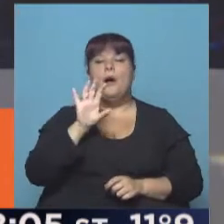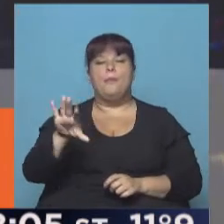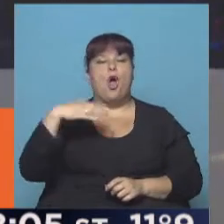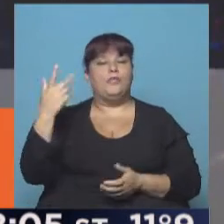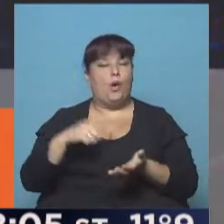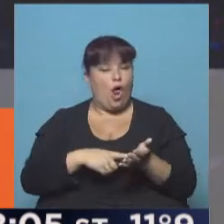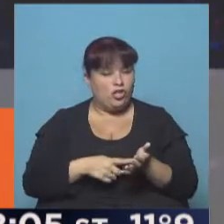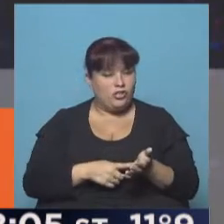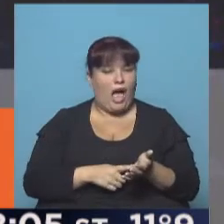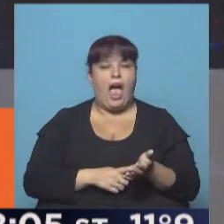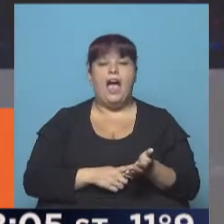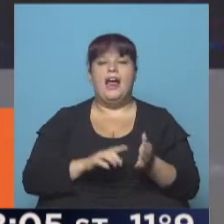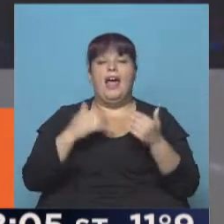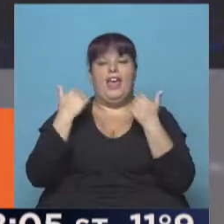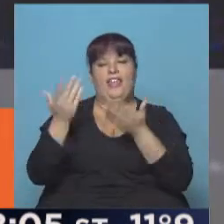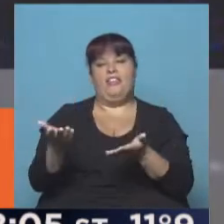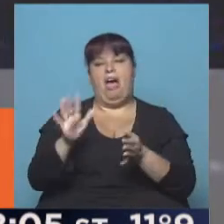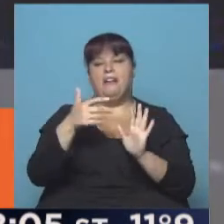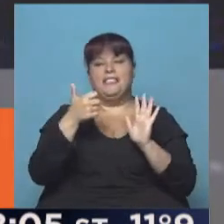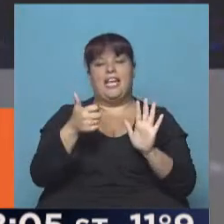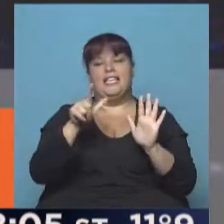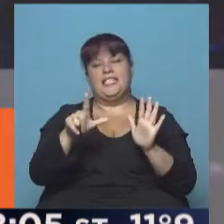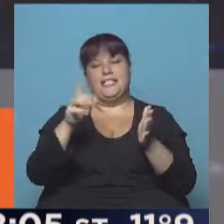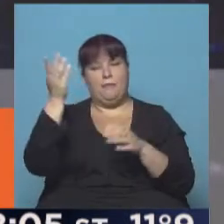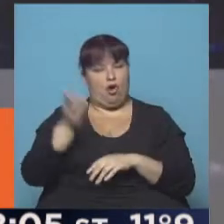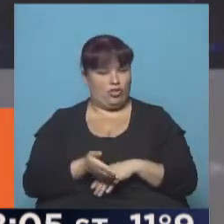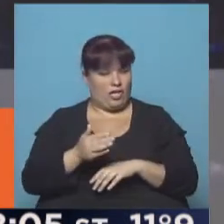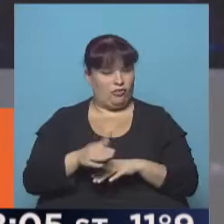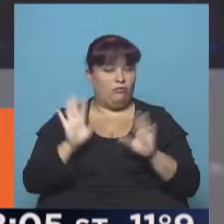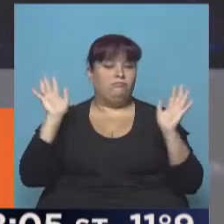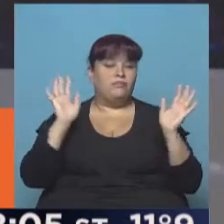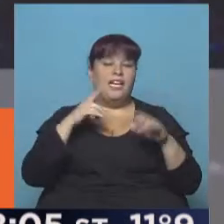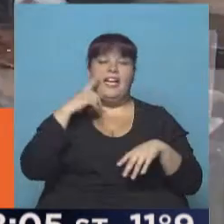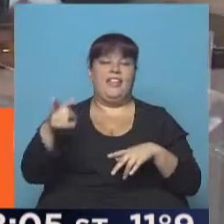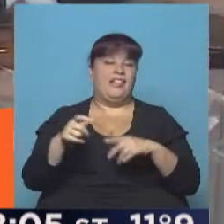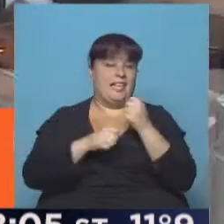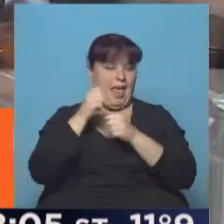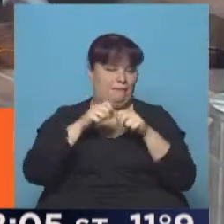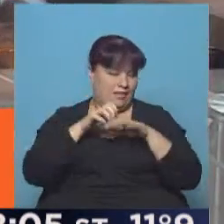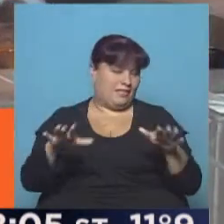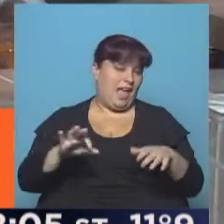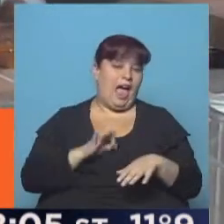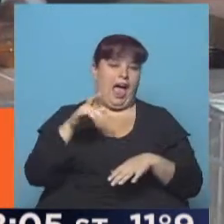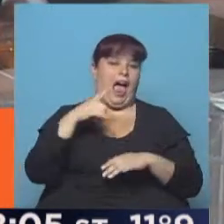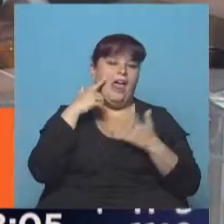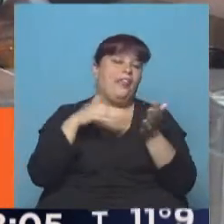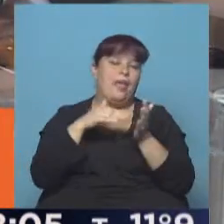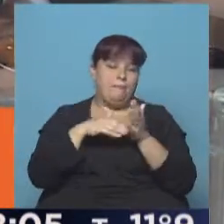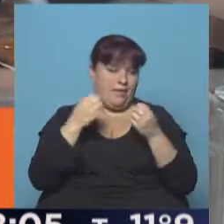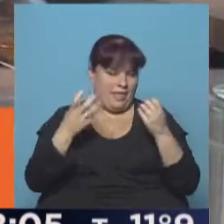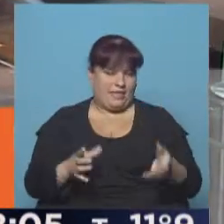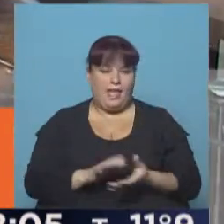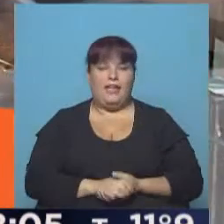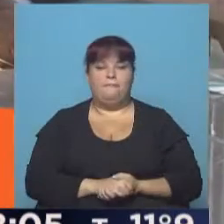Buenos Aires cede alrededor de 6-7 puntos, según la distribución y según el año cómo se da la